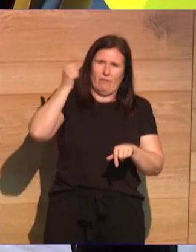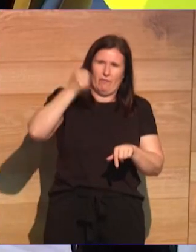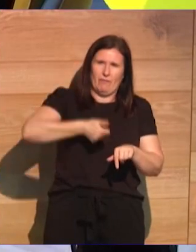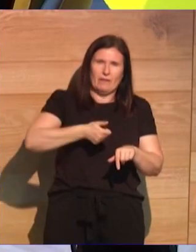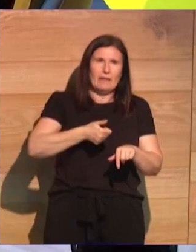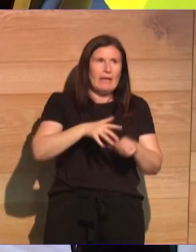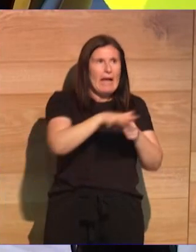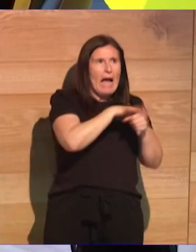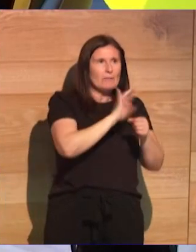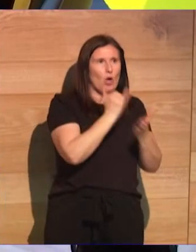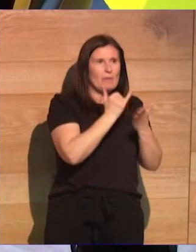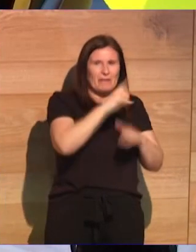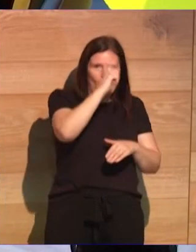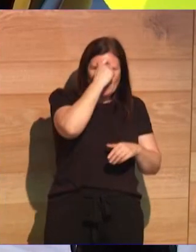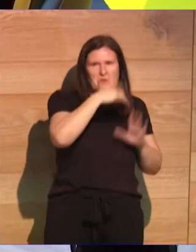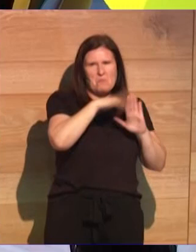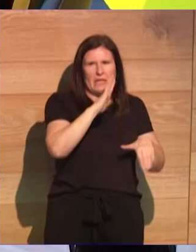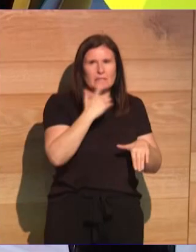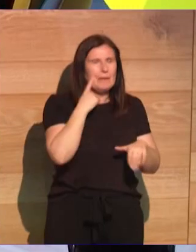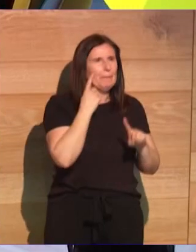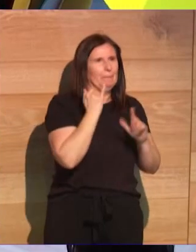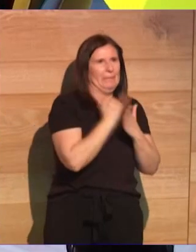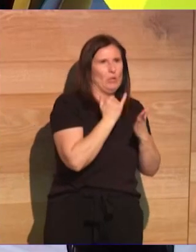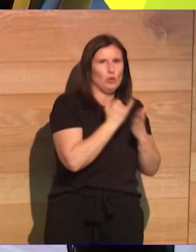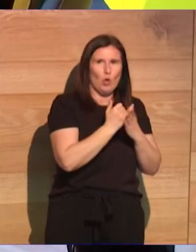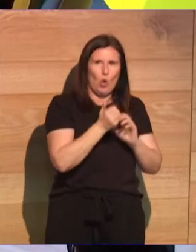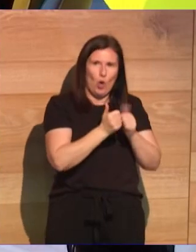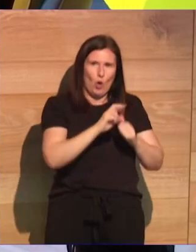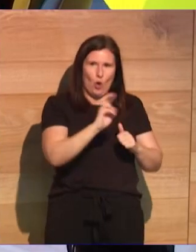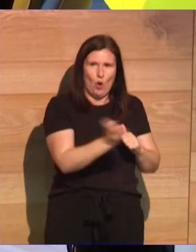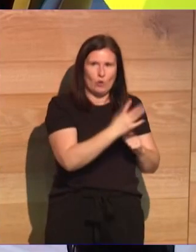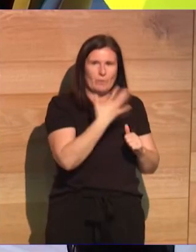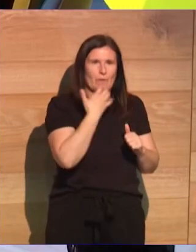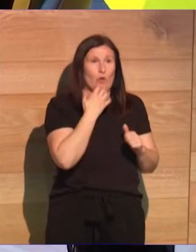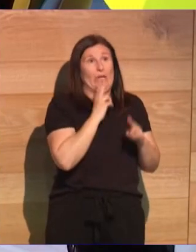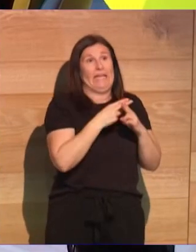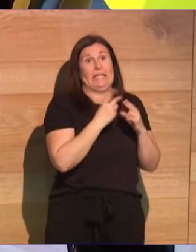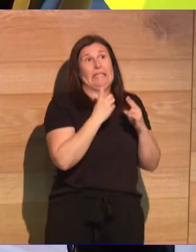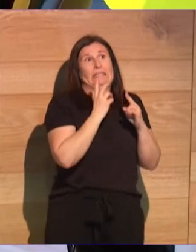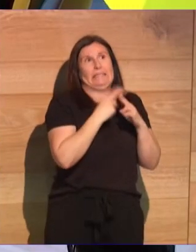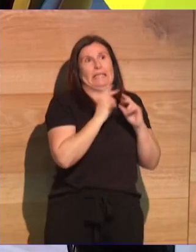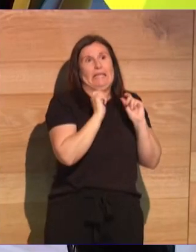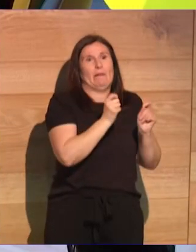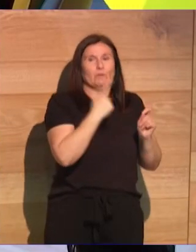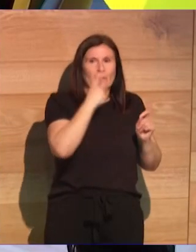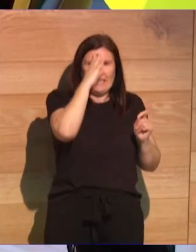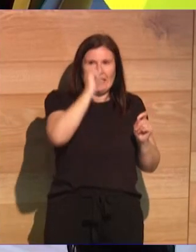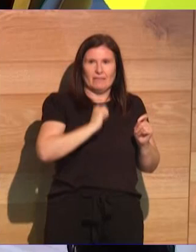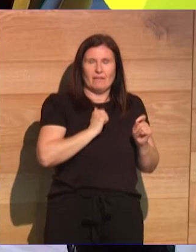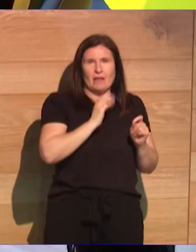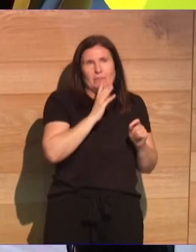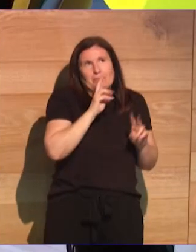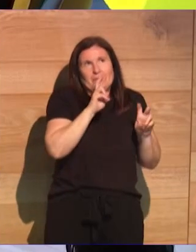ámbito a lo mejor de las pruebas de concepto, de los pilotos, trabajando con lo que podemos llamar, que es mucho decir, la inteligencia artificial